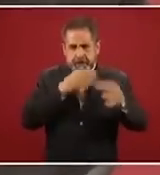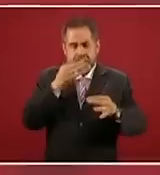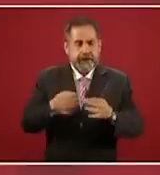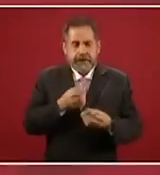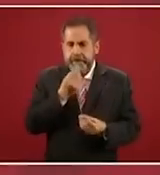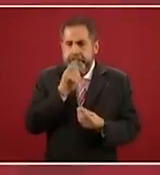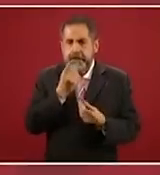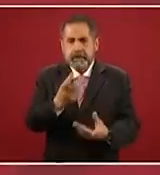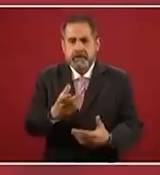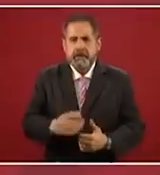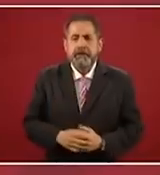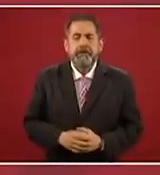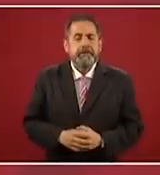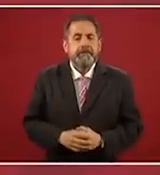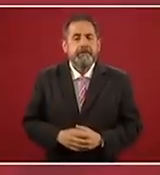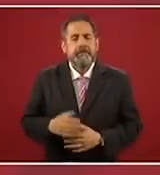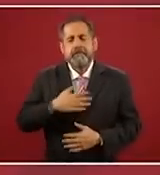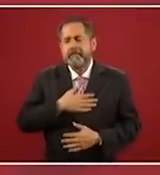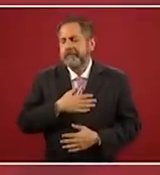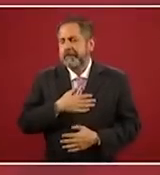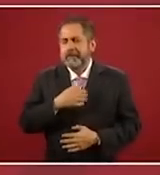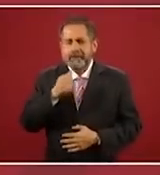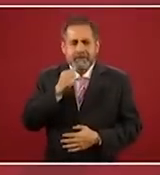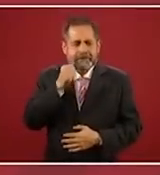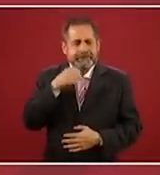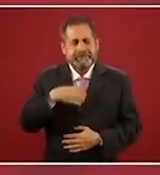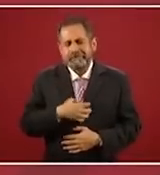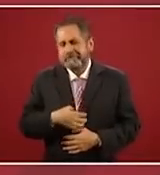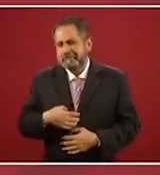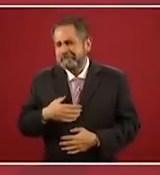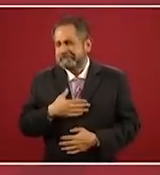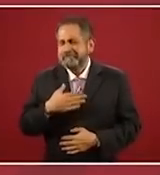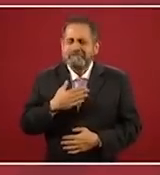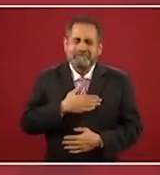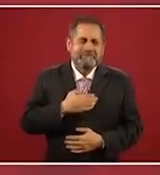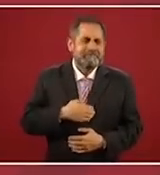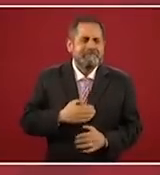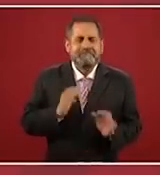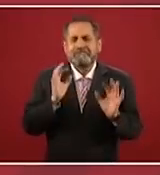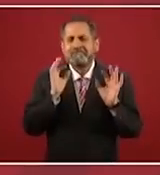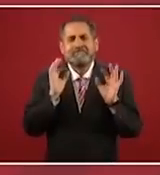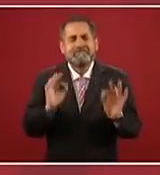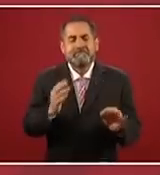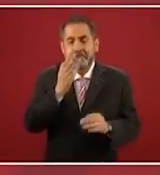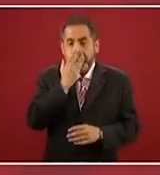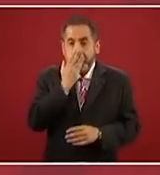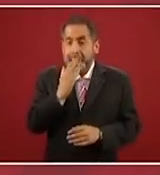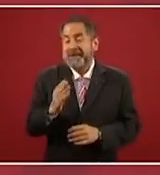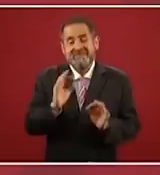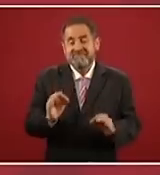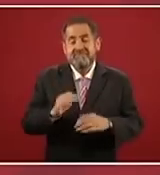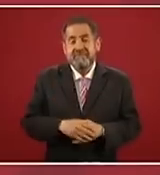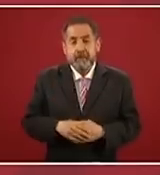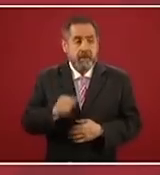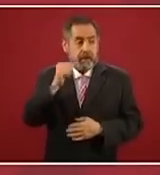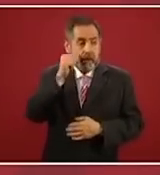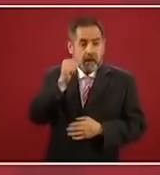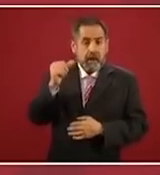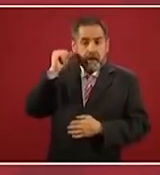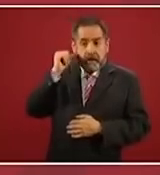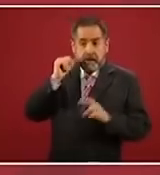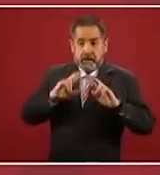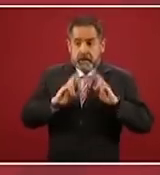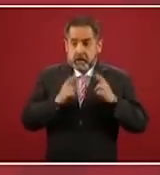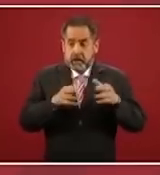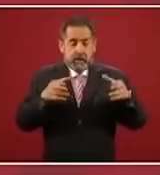transmitirles pues mi satisfacción, porque ayer en la reunión que